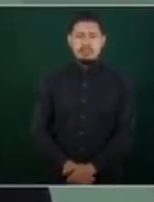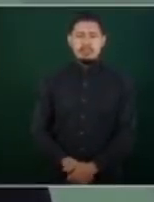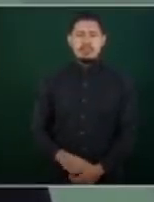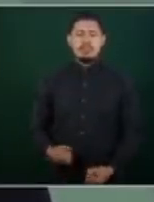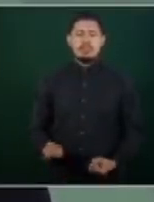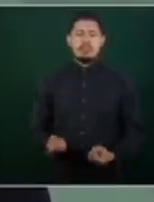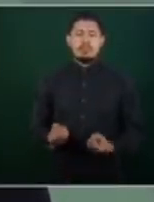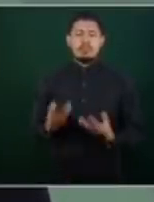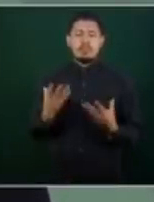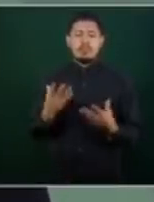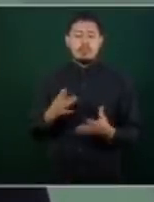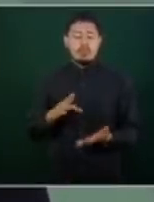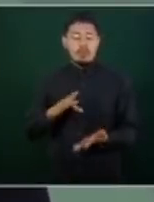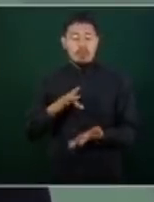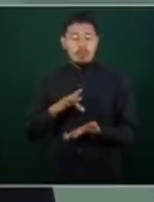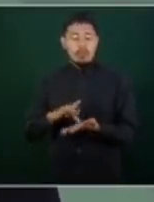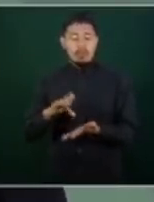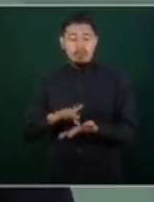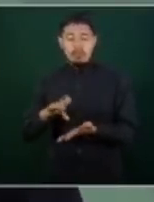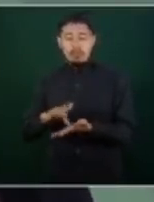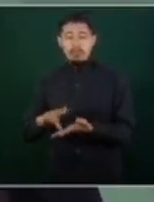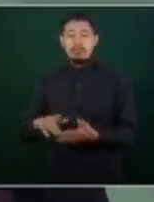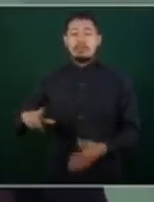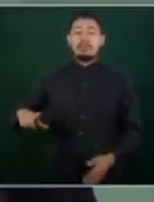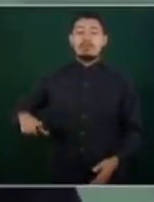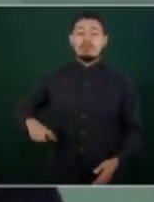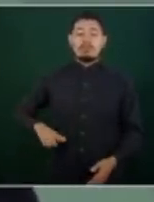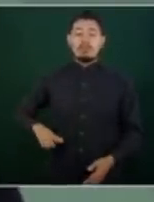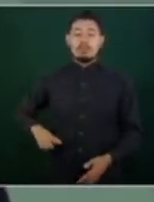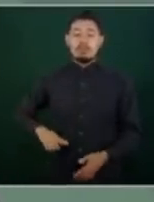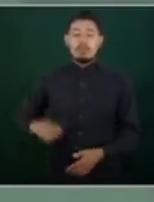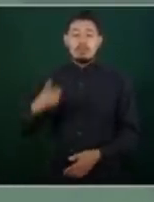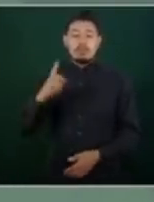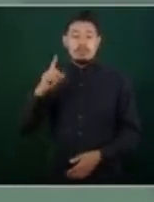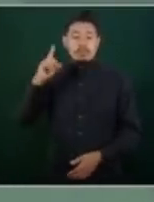al apoyo al gobernador de Zacatecas.